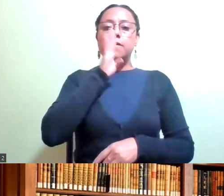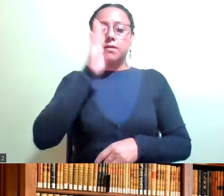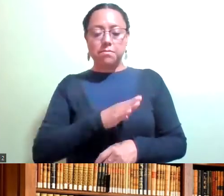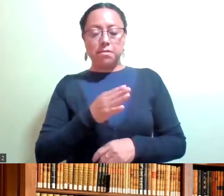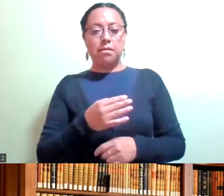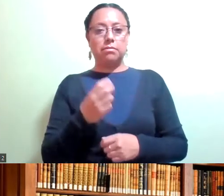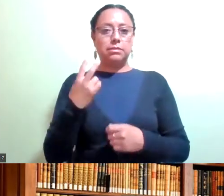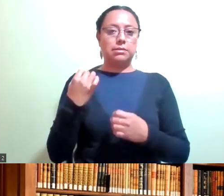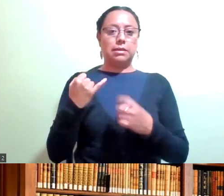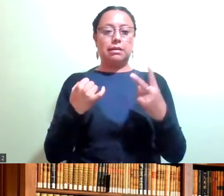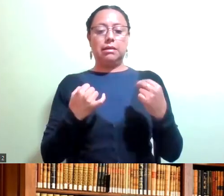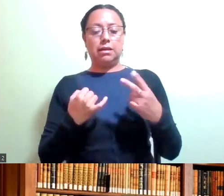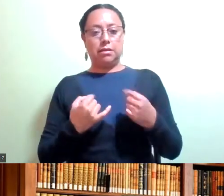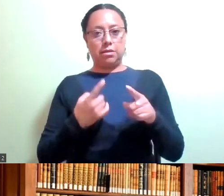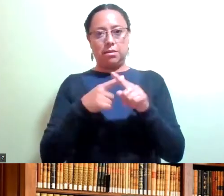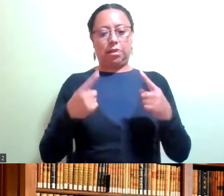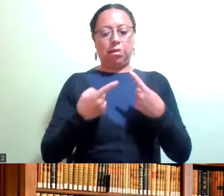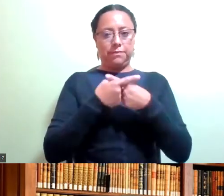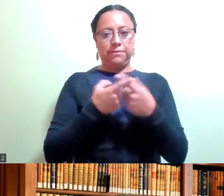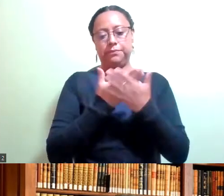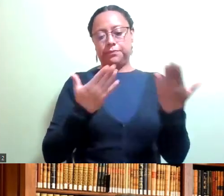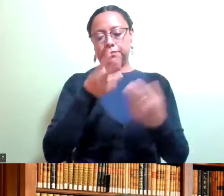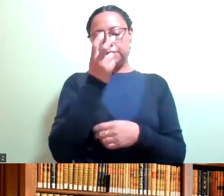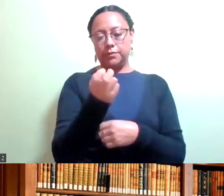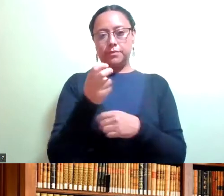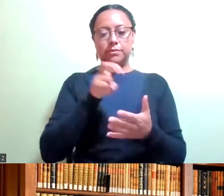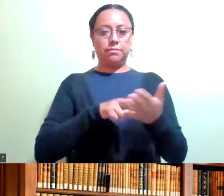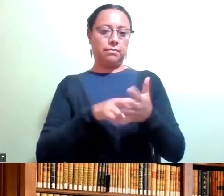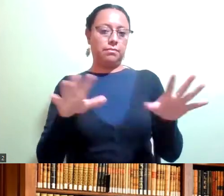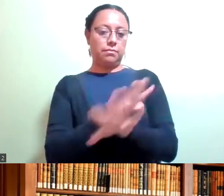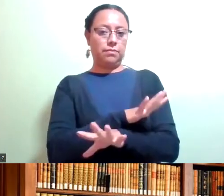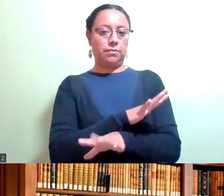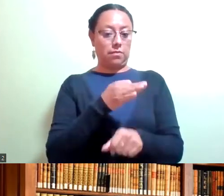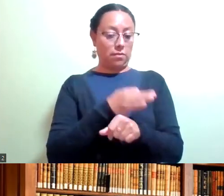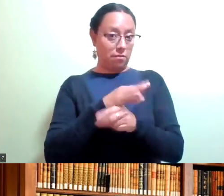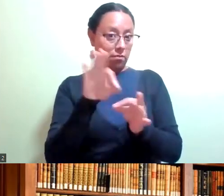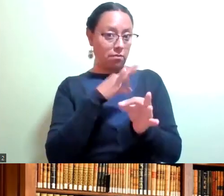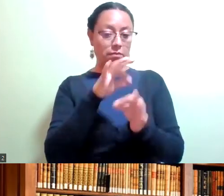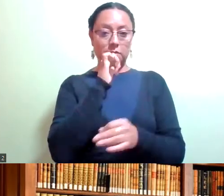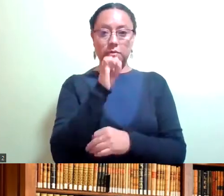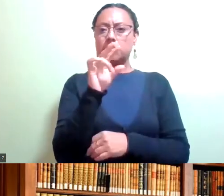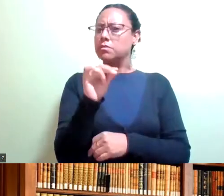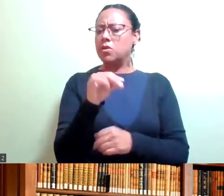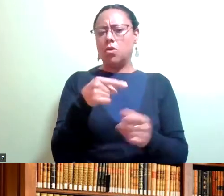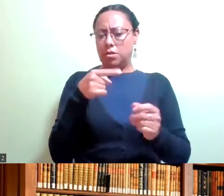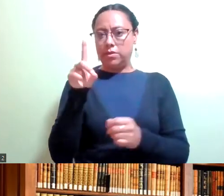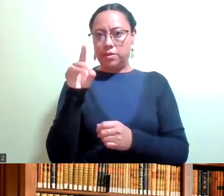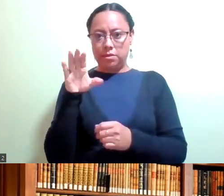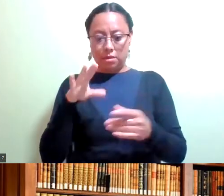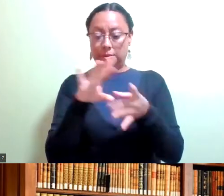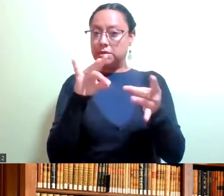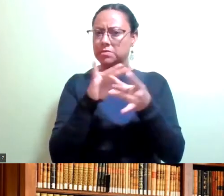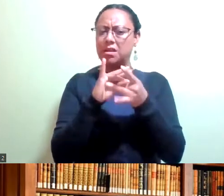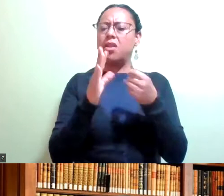dicha sentencia, lo cual consideramos en la presente reforma no acontece, pero no dice el dictamen por qué no acontece, y eso podría ser